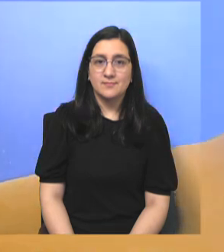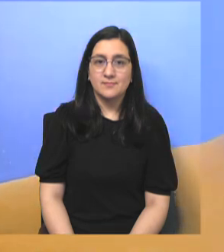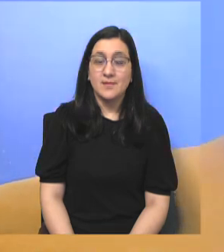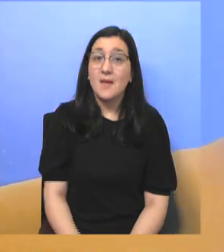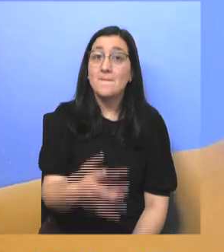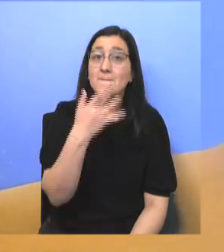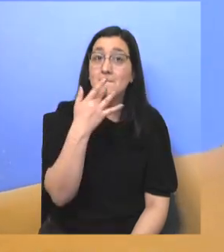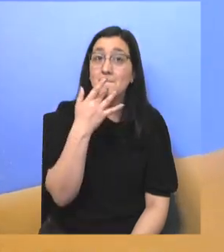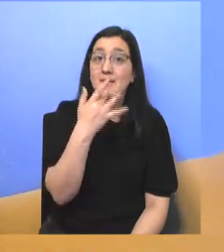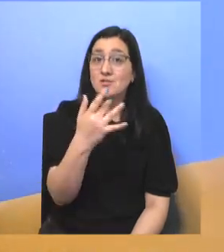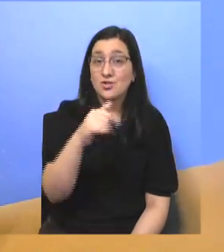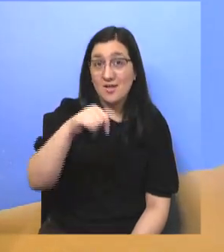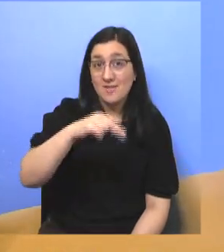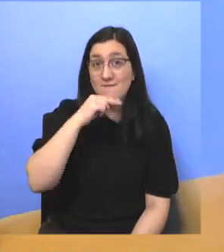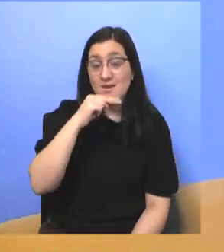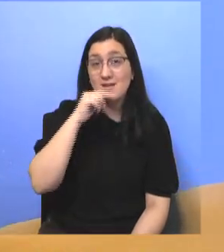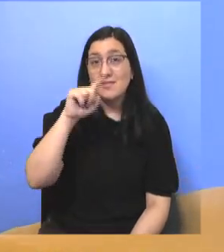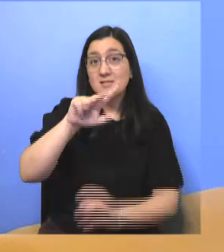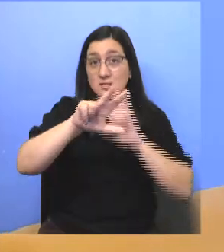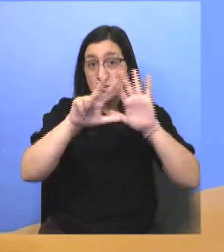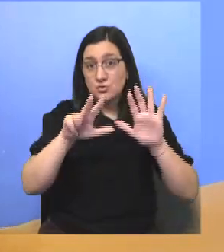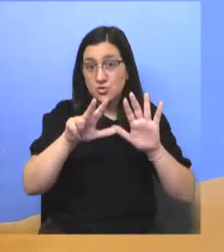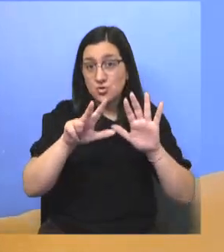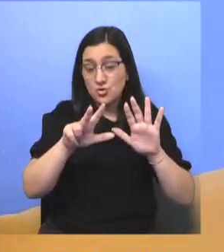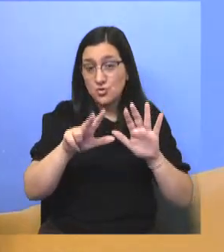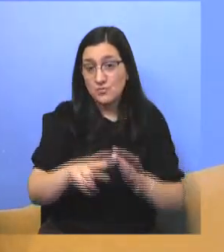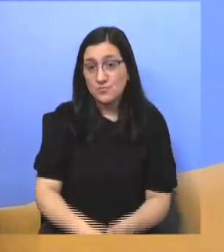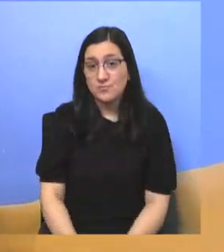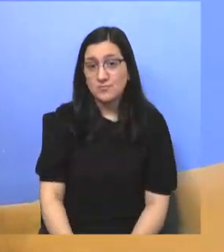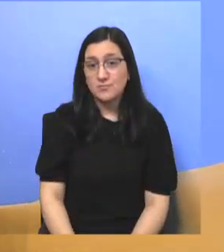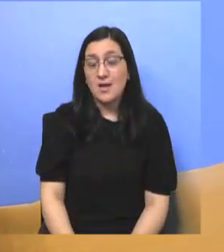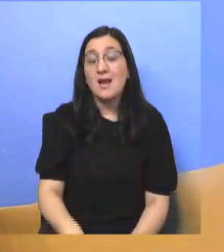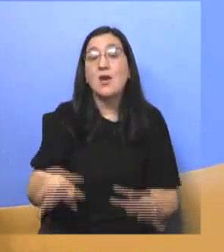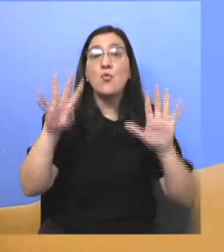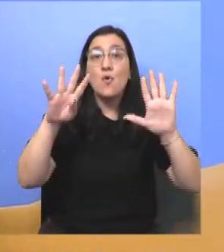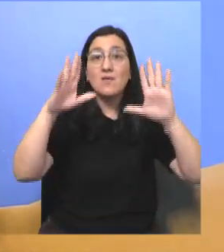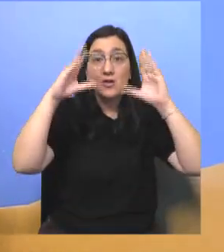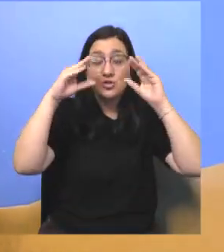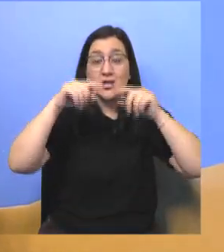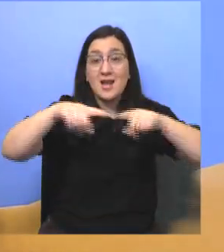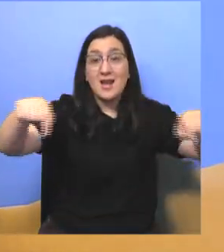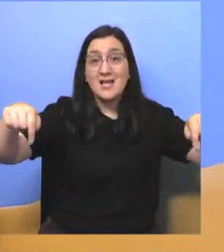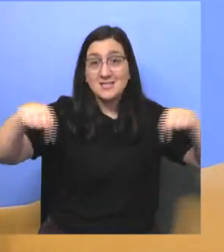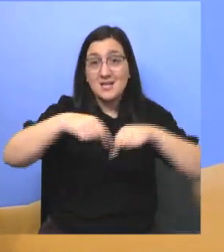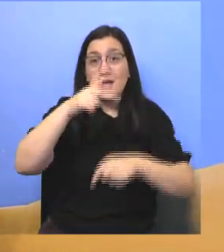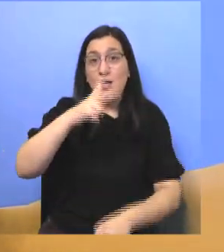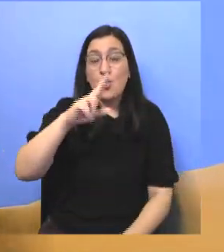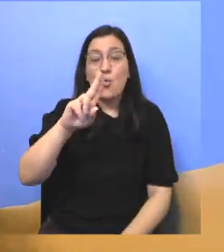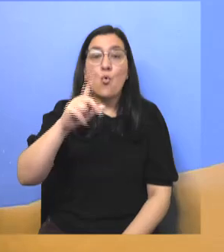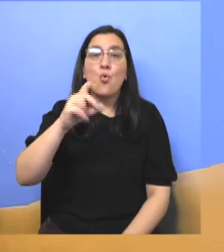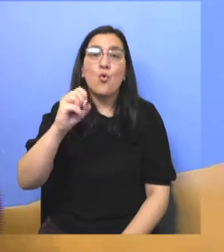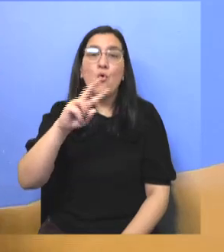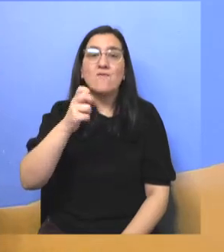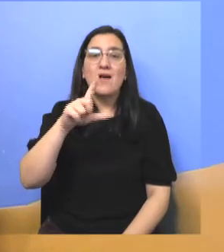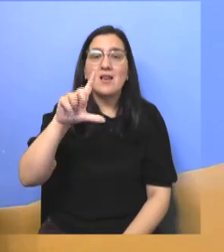Es maravilloso que este viernes 18, lo que va a pasar a las 21 horas en la sala Hugo Balzo, porque se van a encontrar